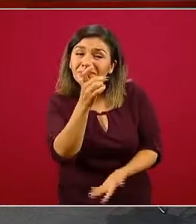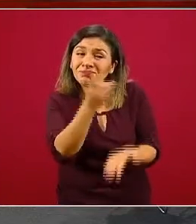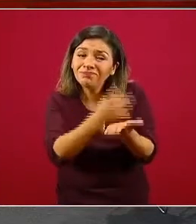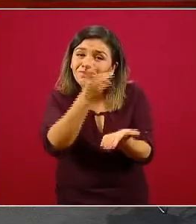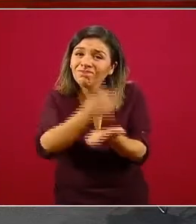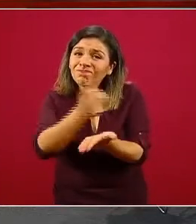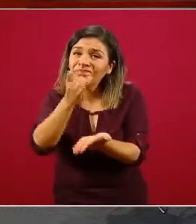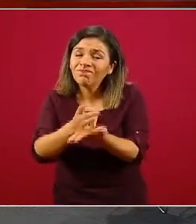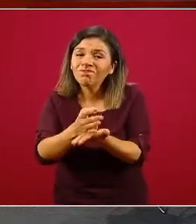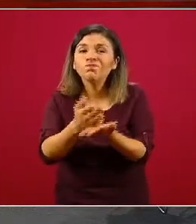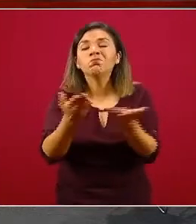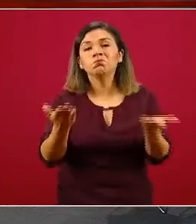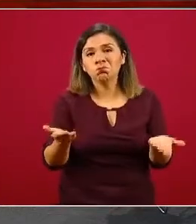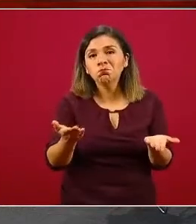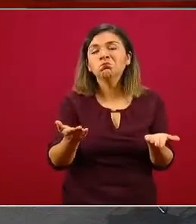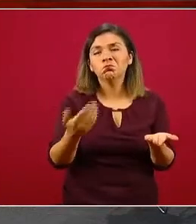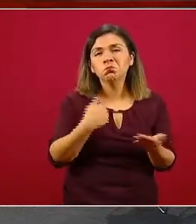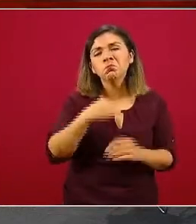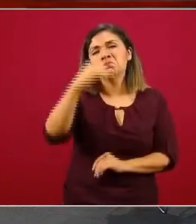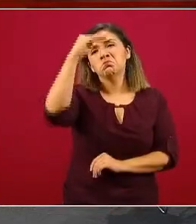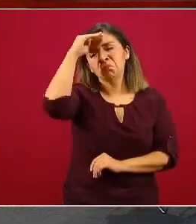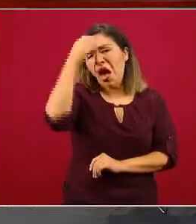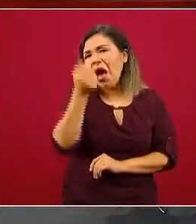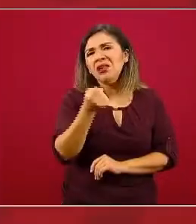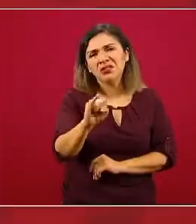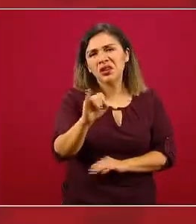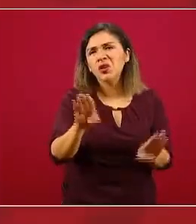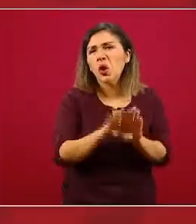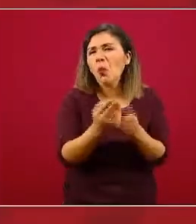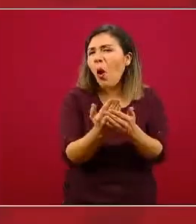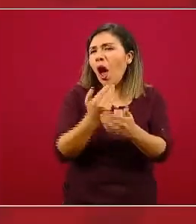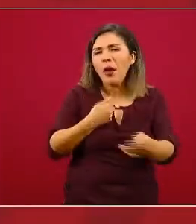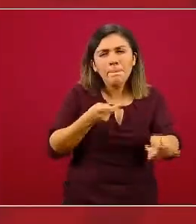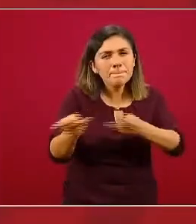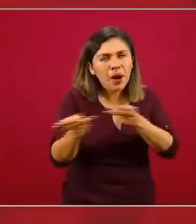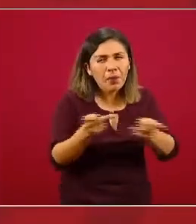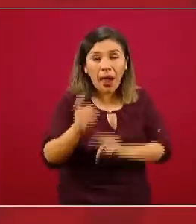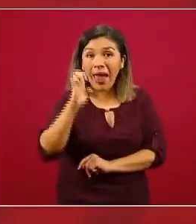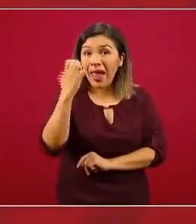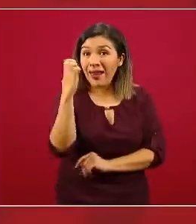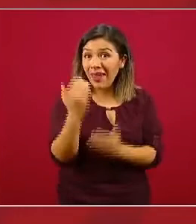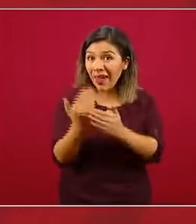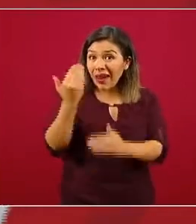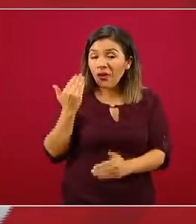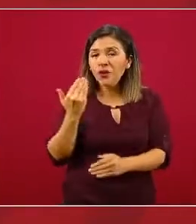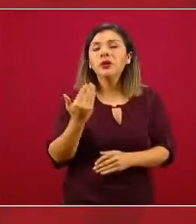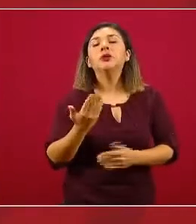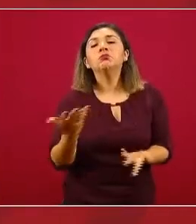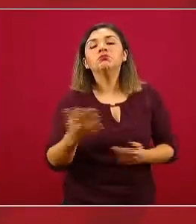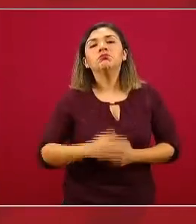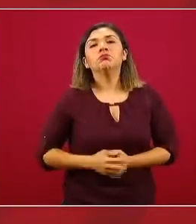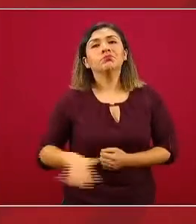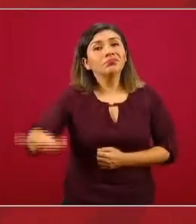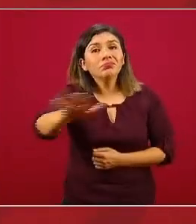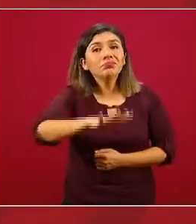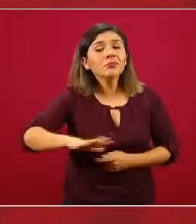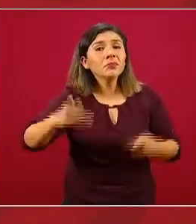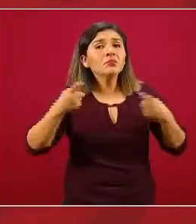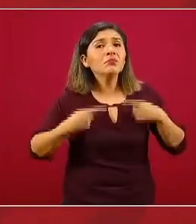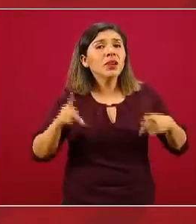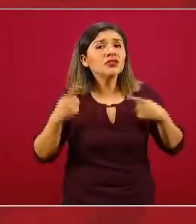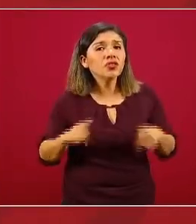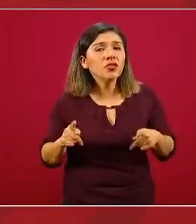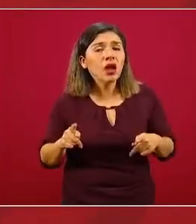y así lo habíamos predicho desde la fase de preparación en enero, las sociedades tienen un